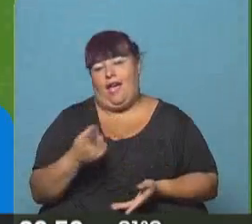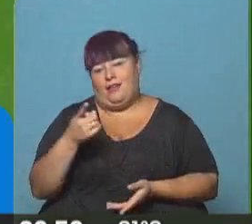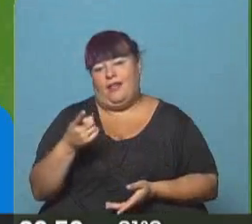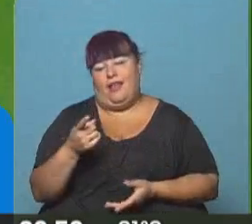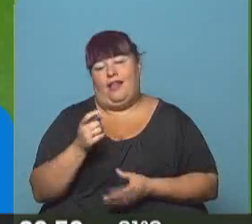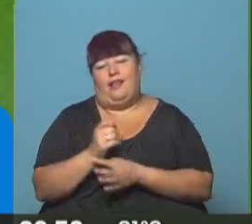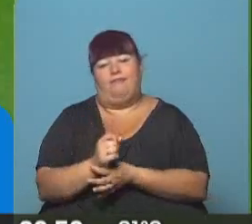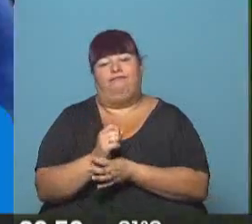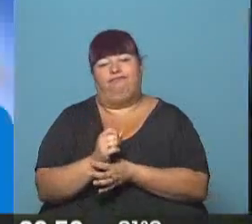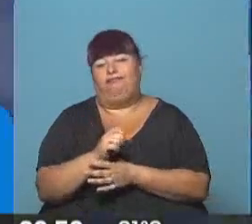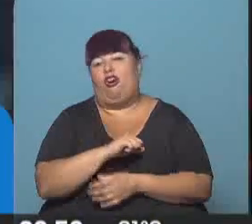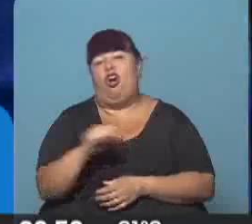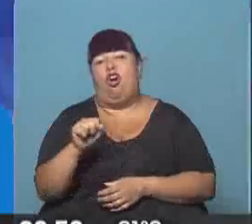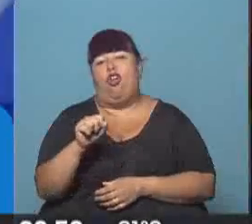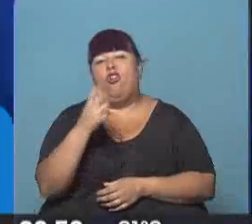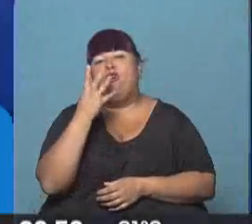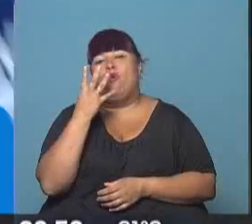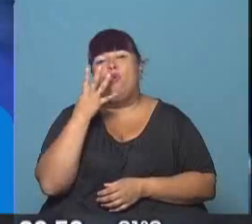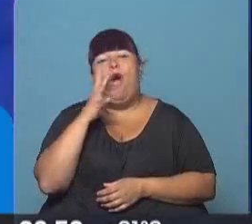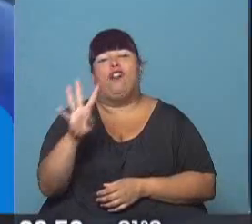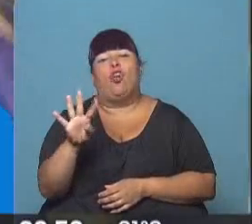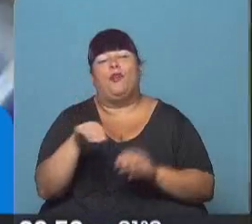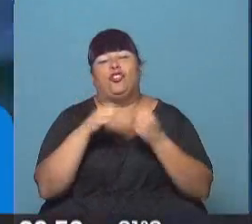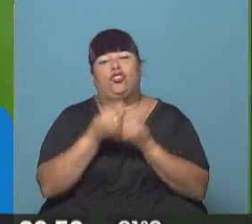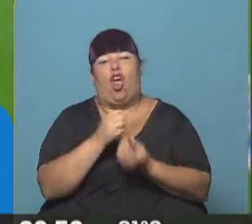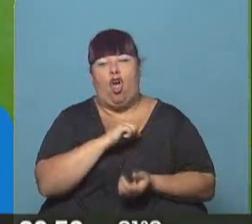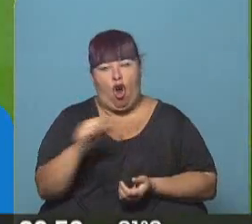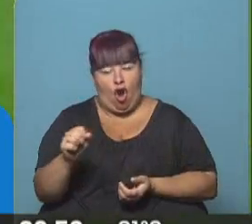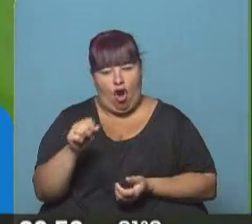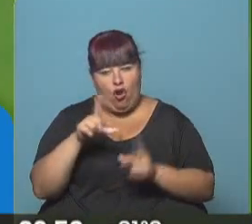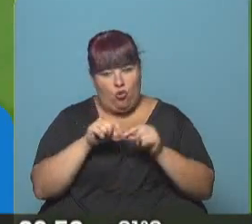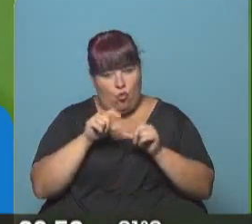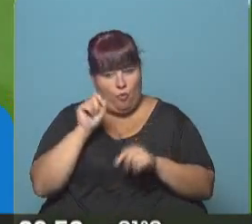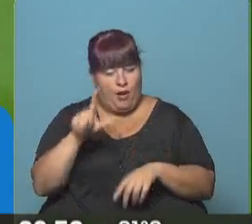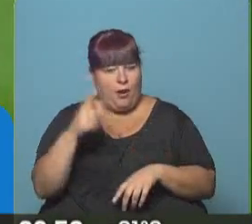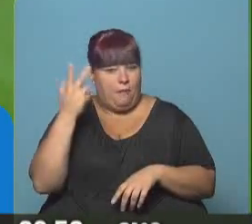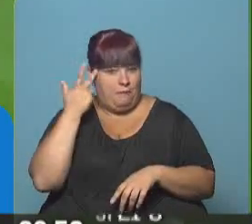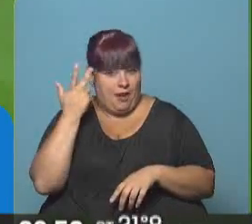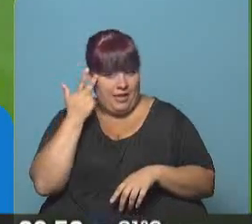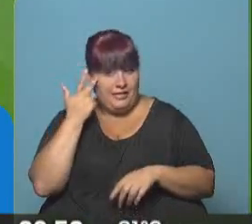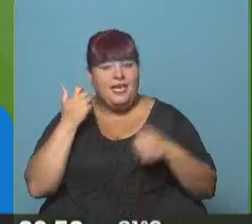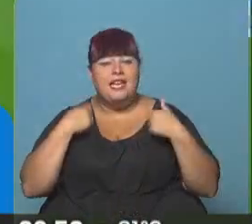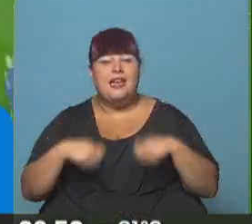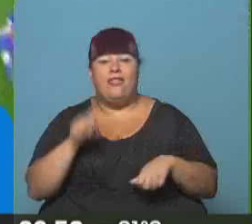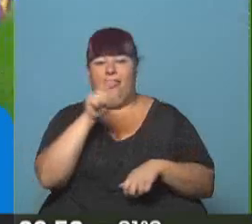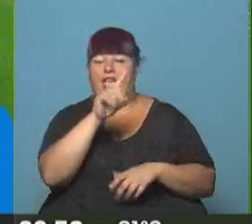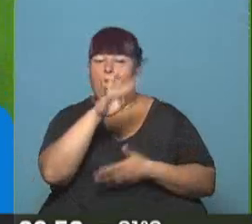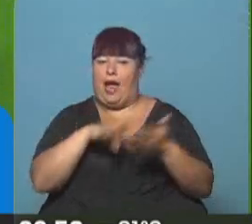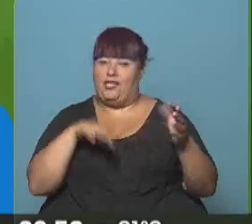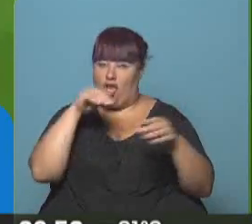gran hombre gol. 4.000 goles. Ese fue el número de Messi con la camiseta del